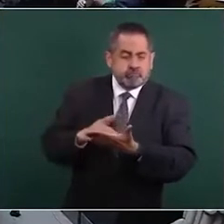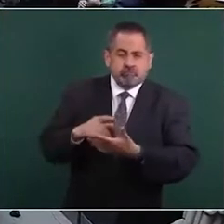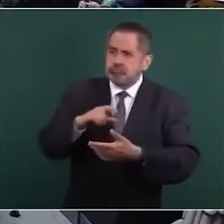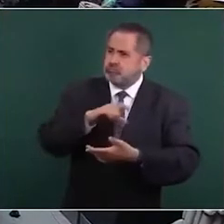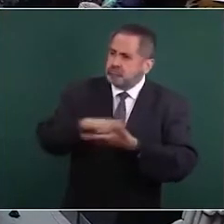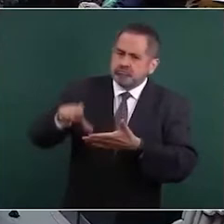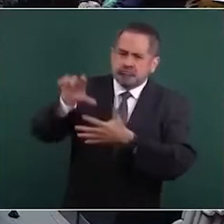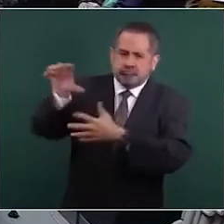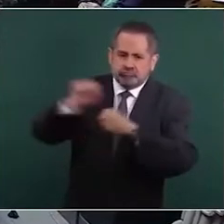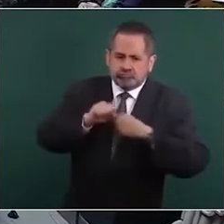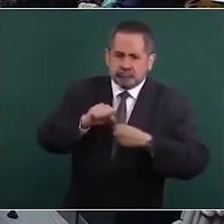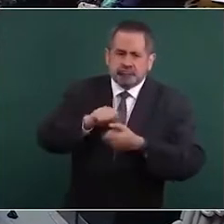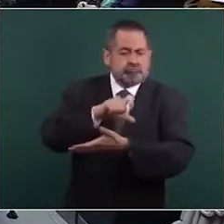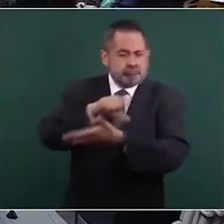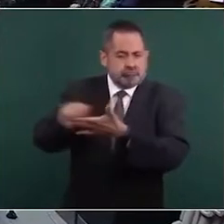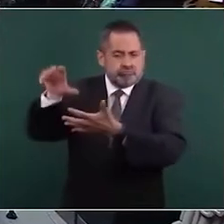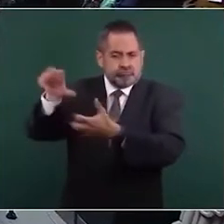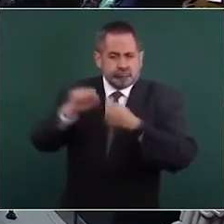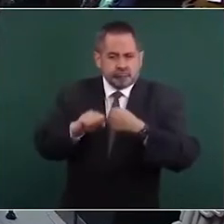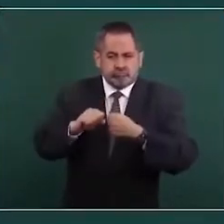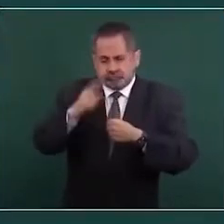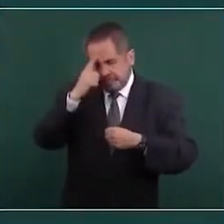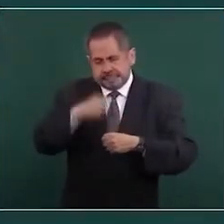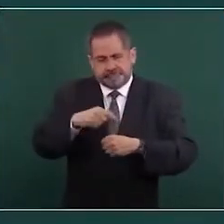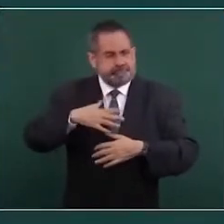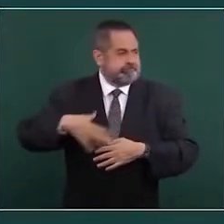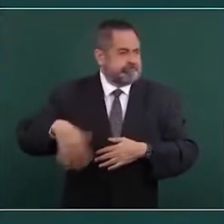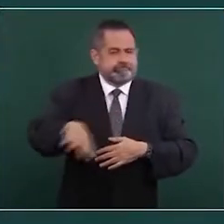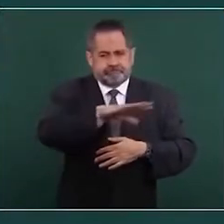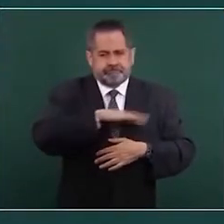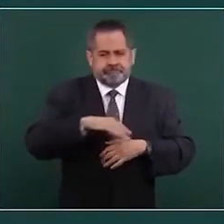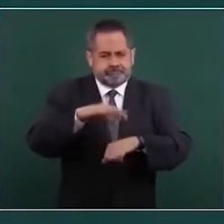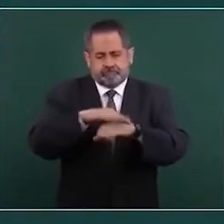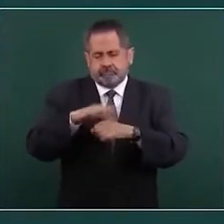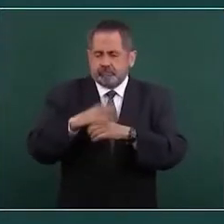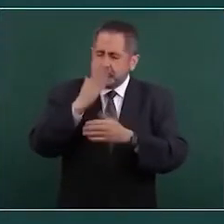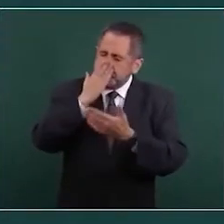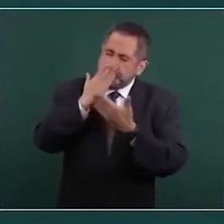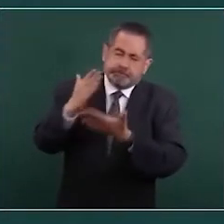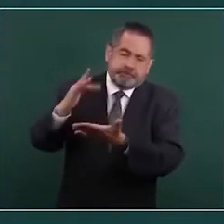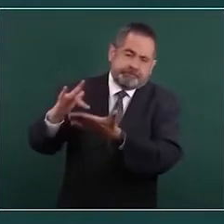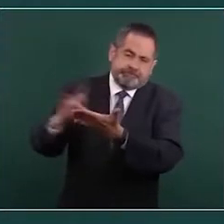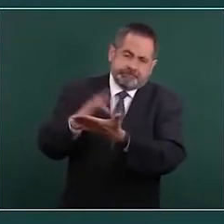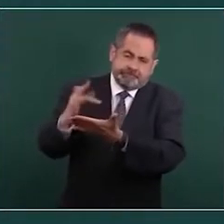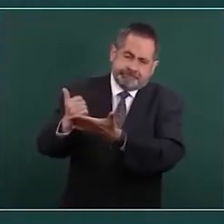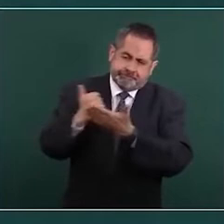vendieron equipos de protección para el personal médico,